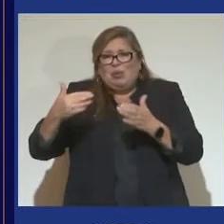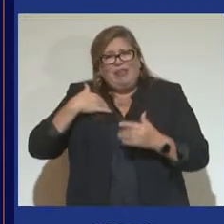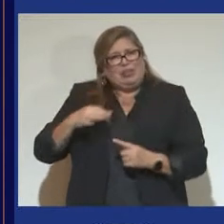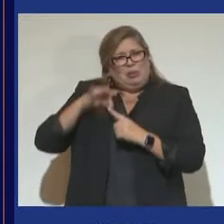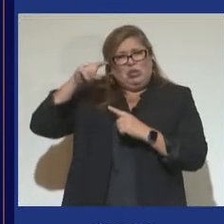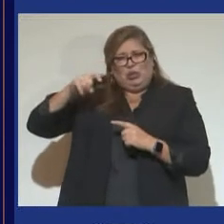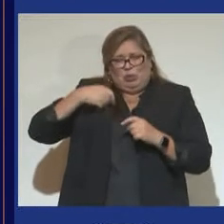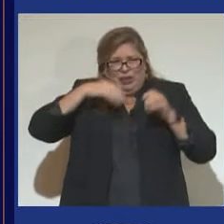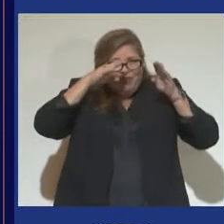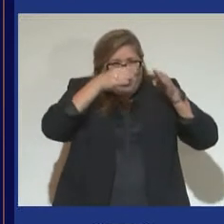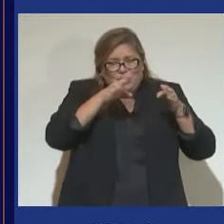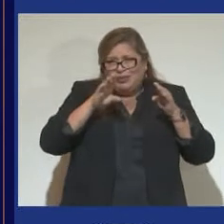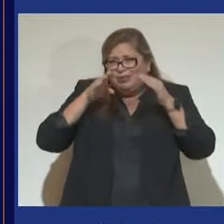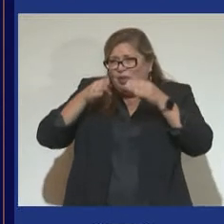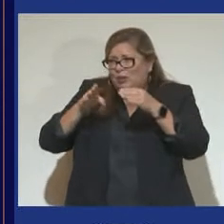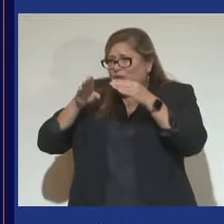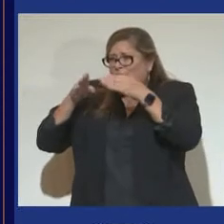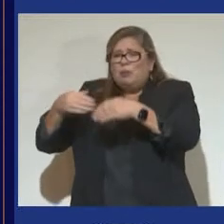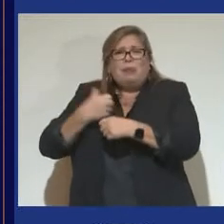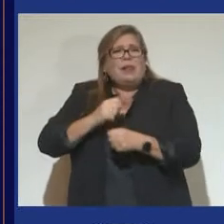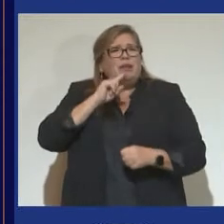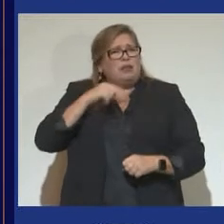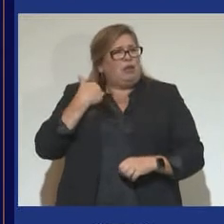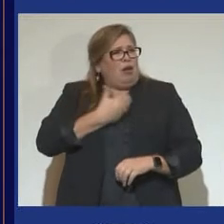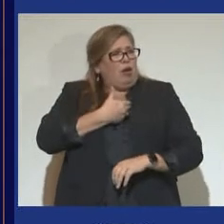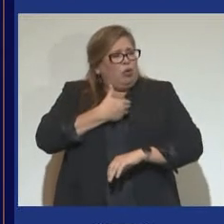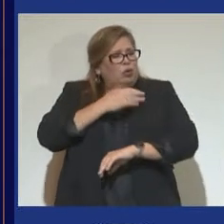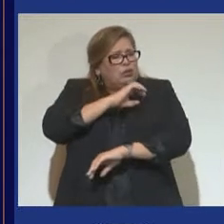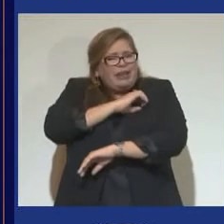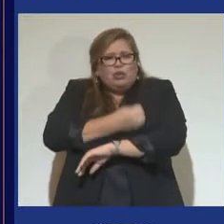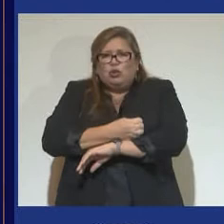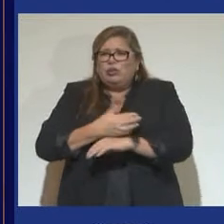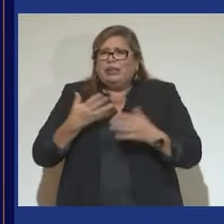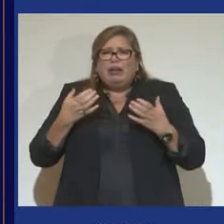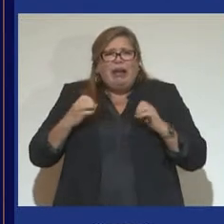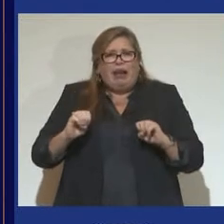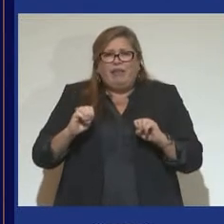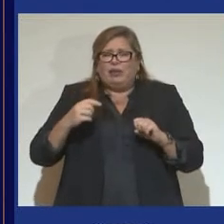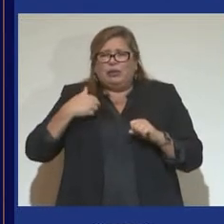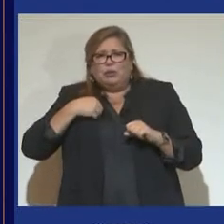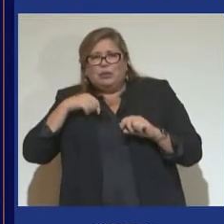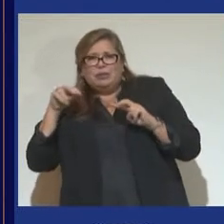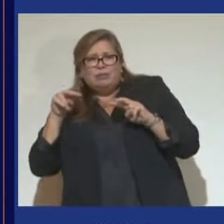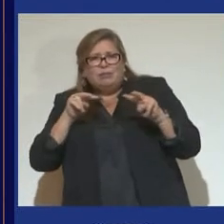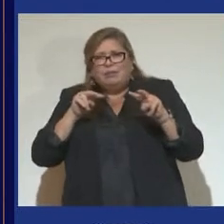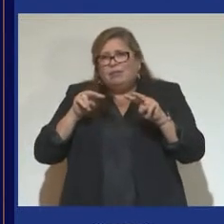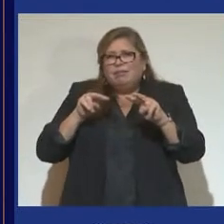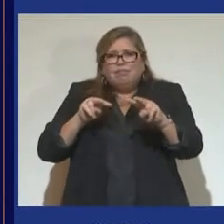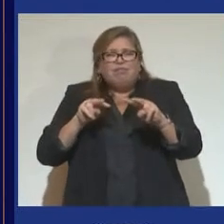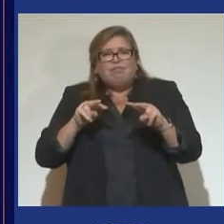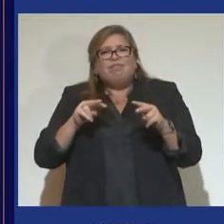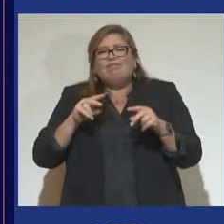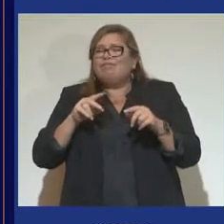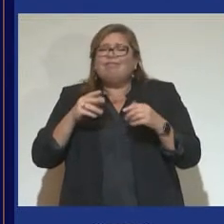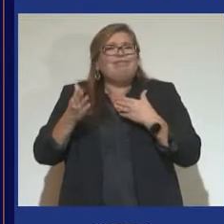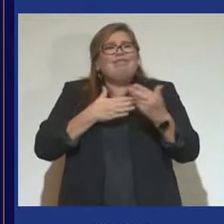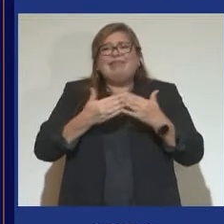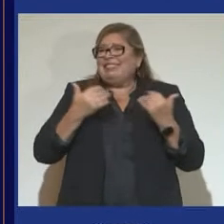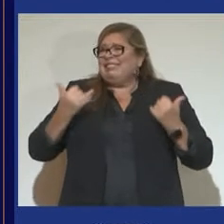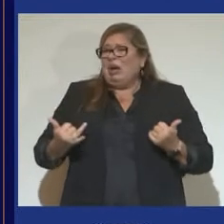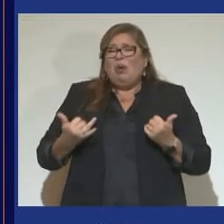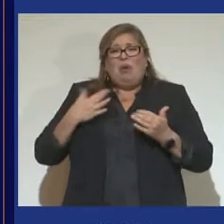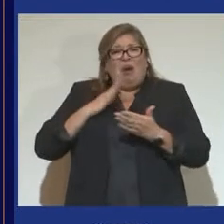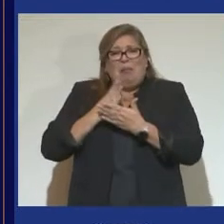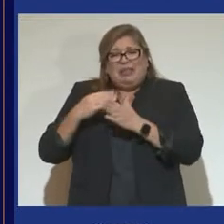que está aprendiendo inglés etcétera nos hemos enfocado en nuestra energía en extender y comprometer incluso dentro de este clima